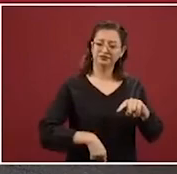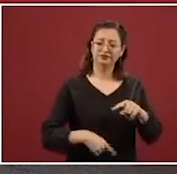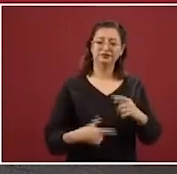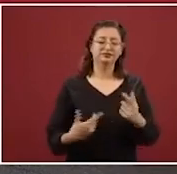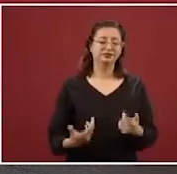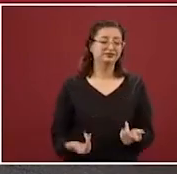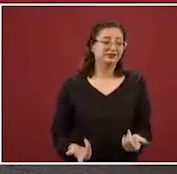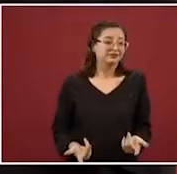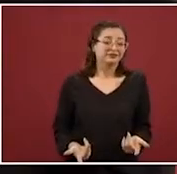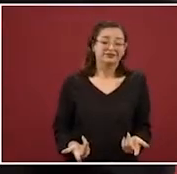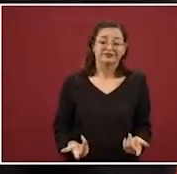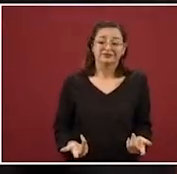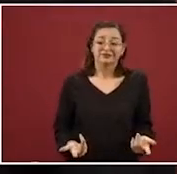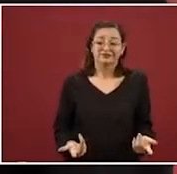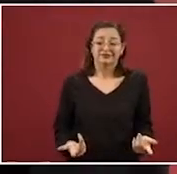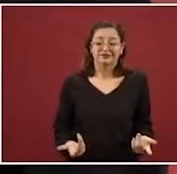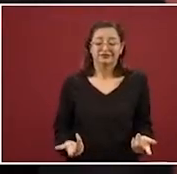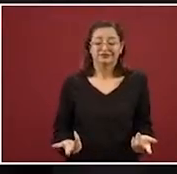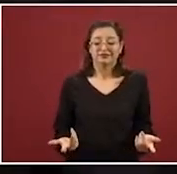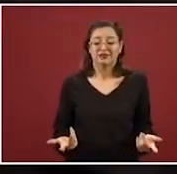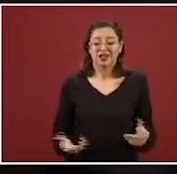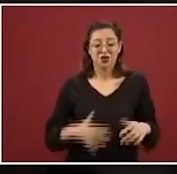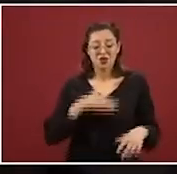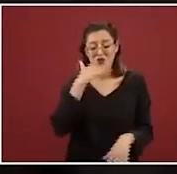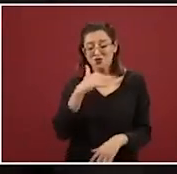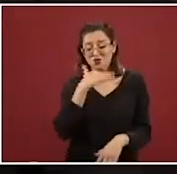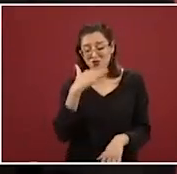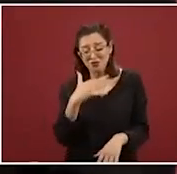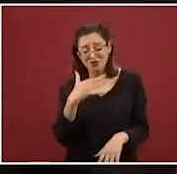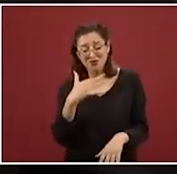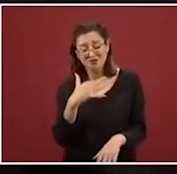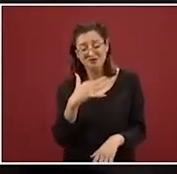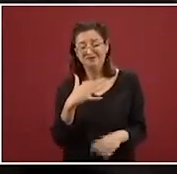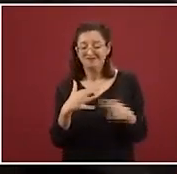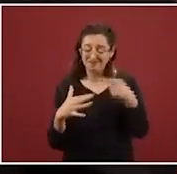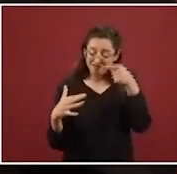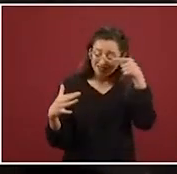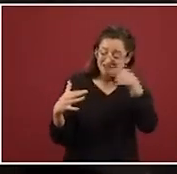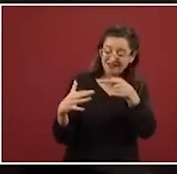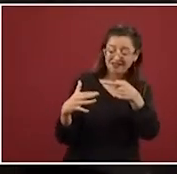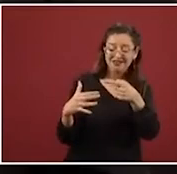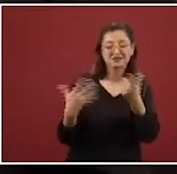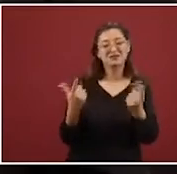Eso fue lo que dio al traste con todo.